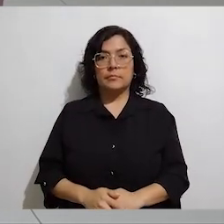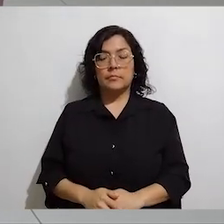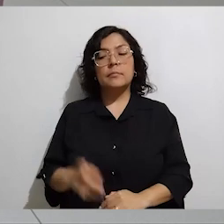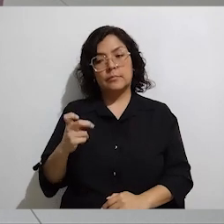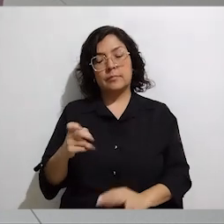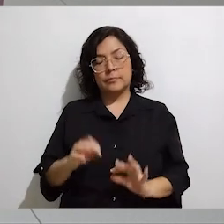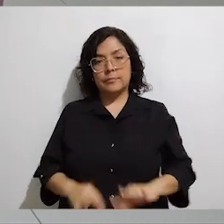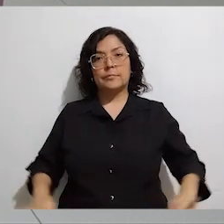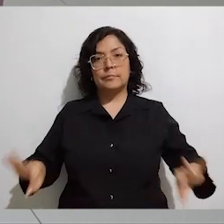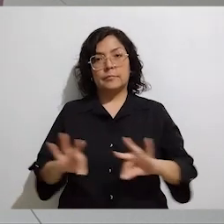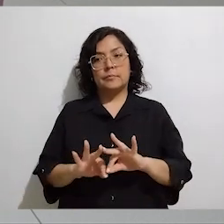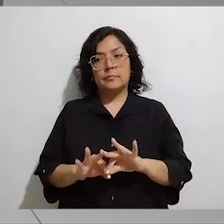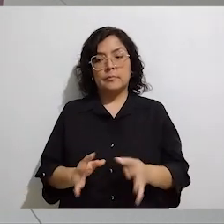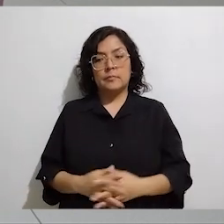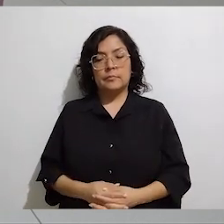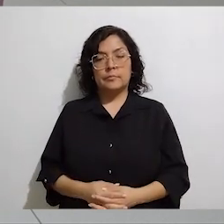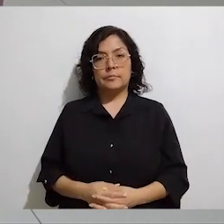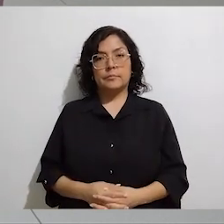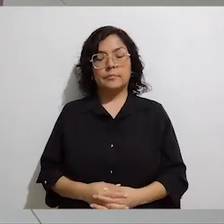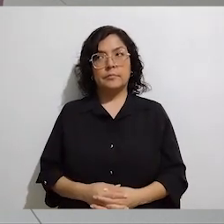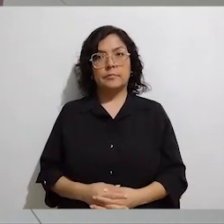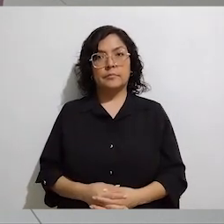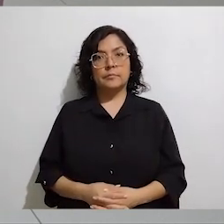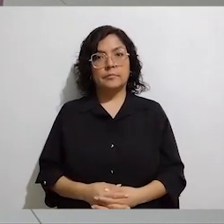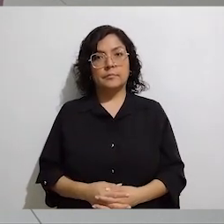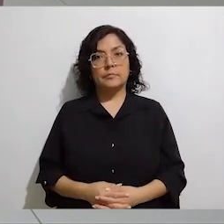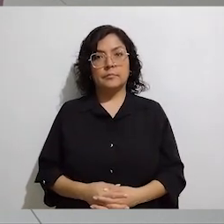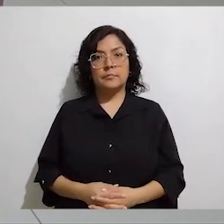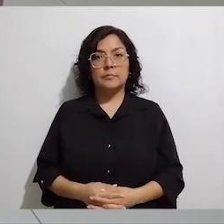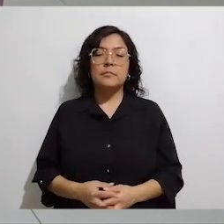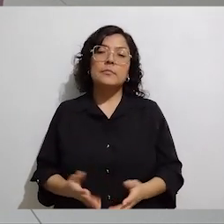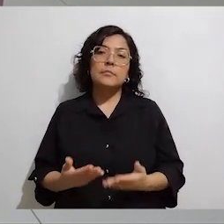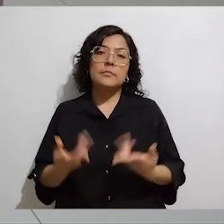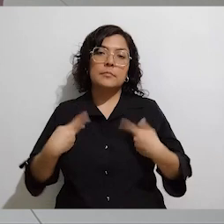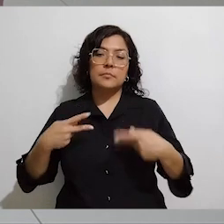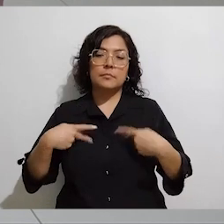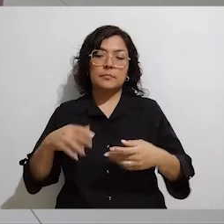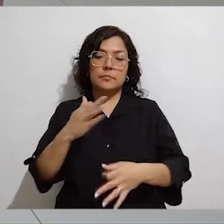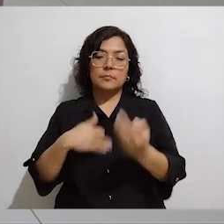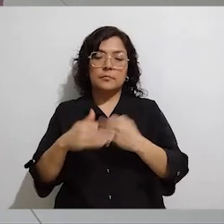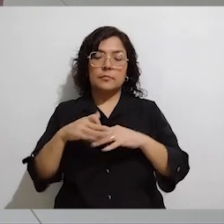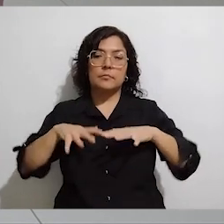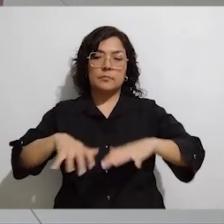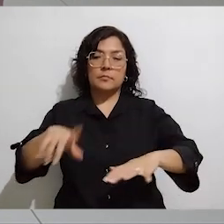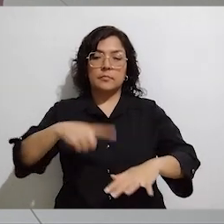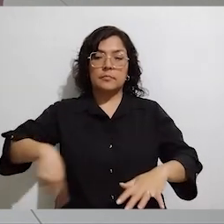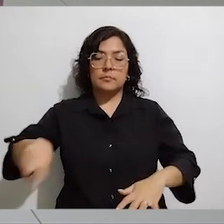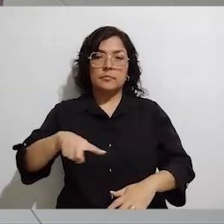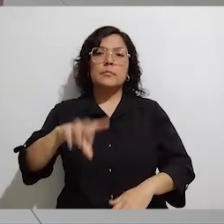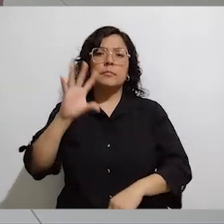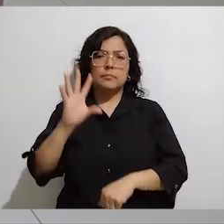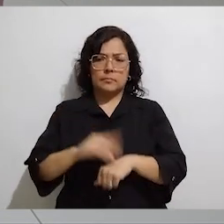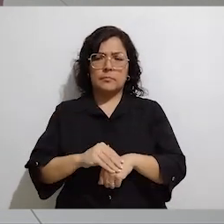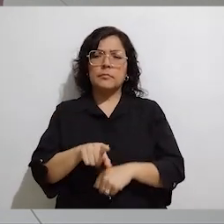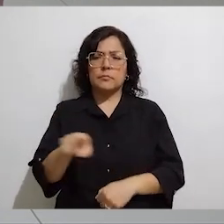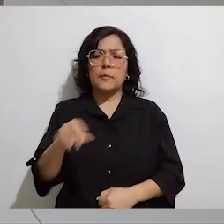más se utiliza y que tiene la ventaja de que le permite dar a la ciudadanía esa facultad para que pueda